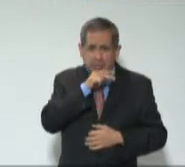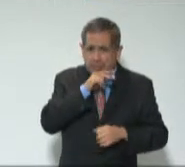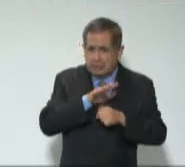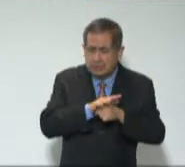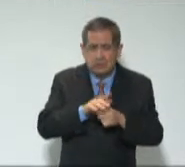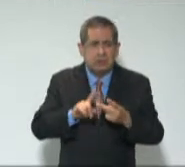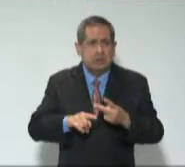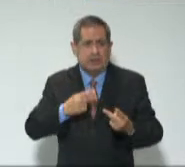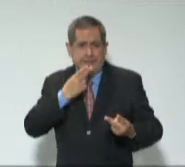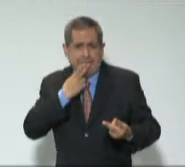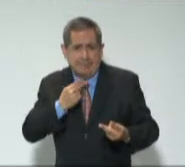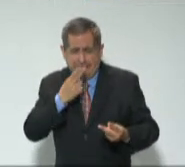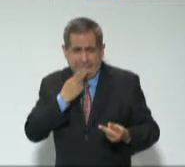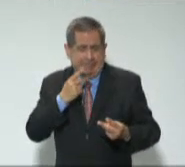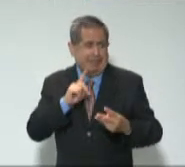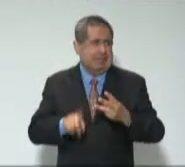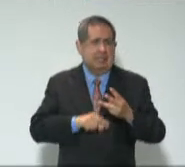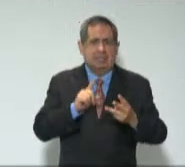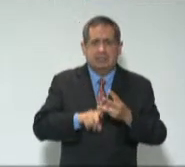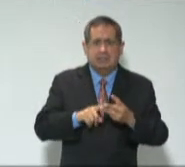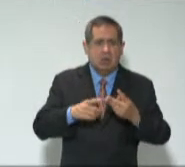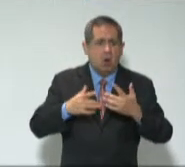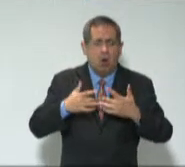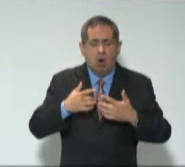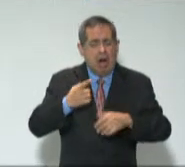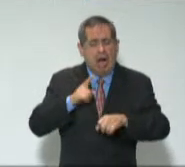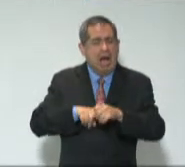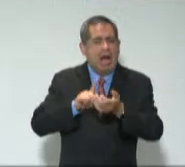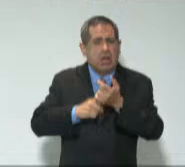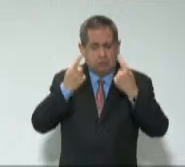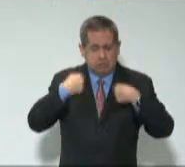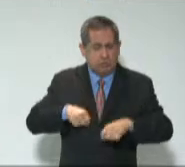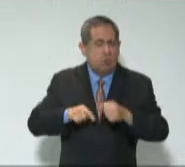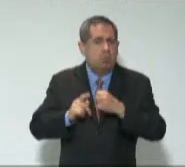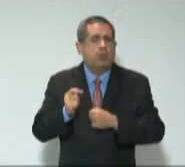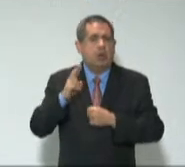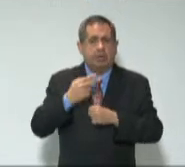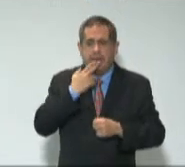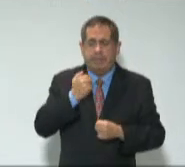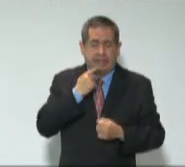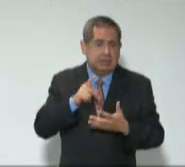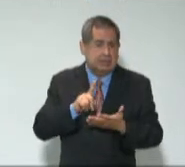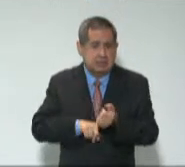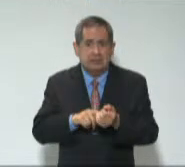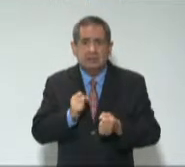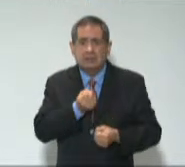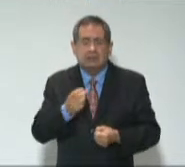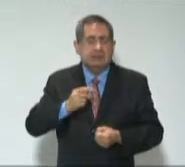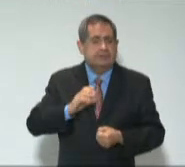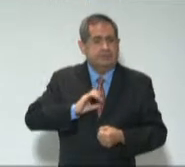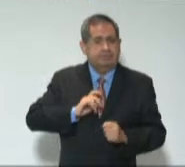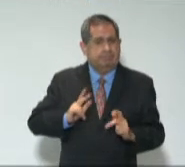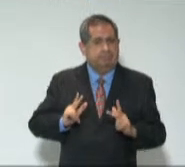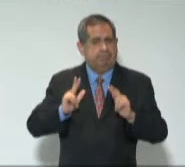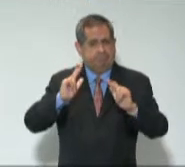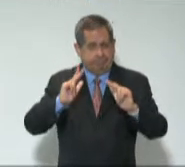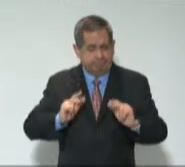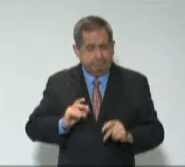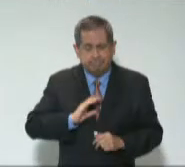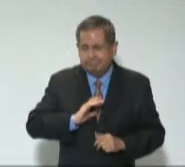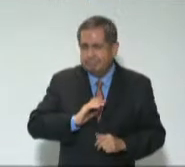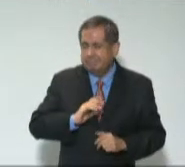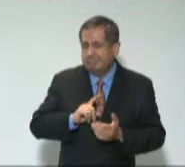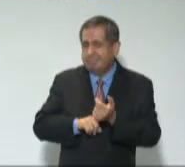de diabetes y algunas complicaciones diabéticas en tratamiento oncológico no en el tratamiento pacientes